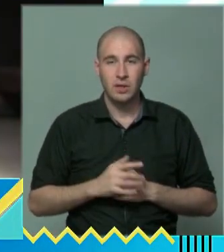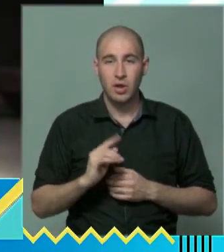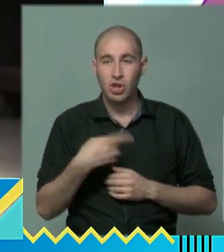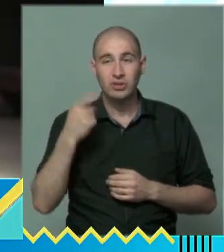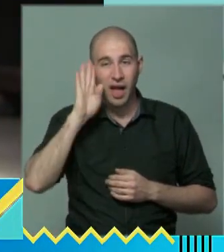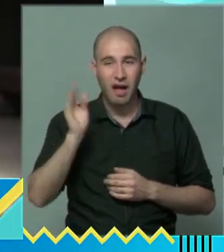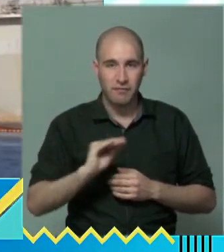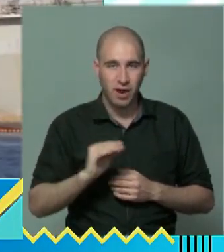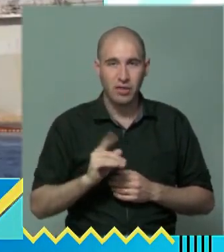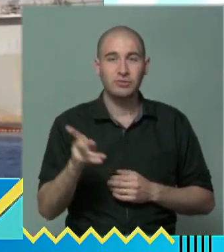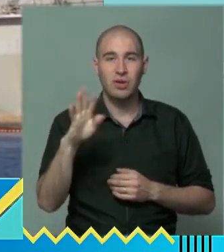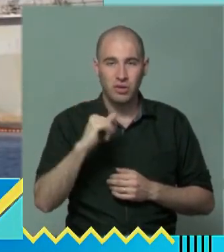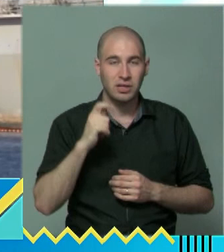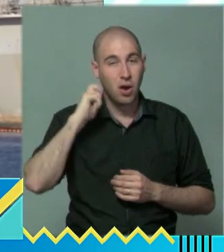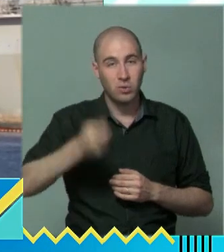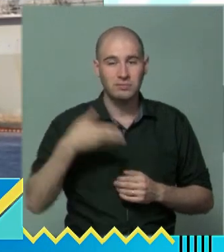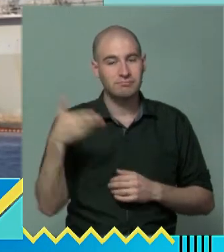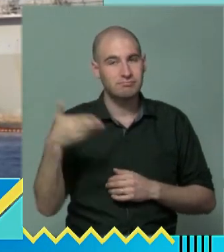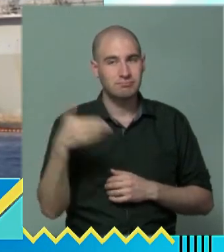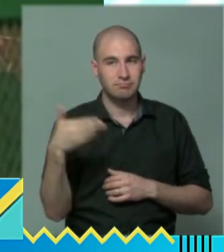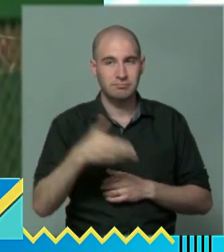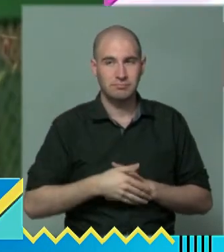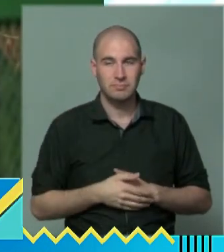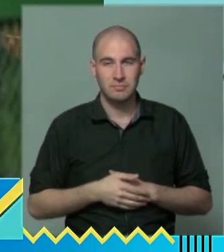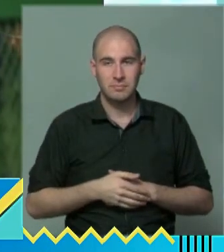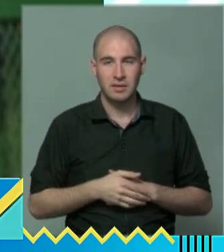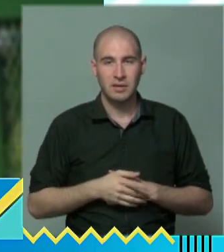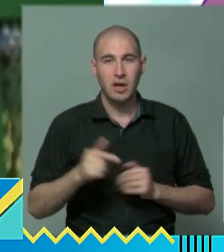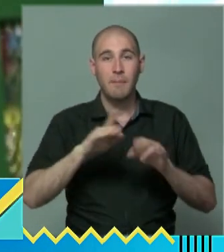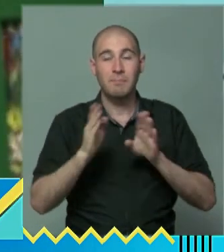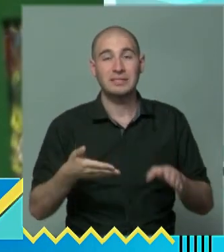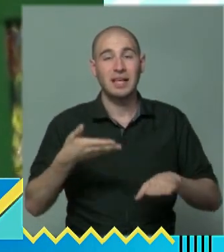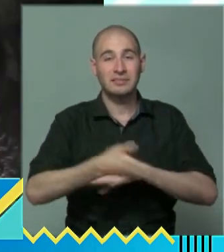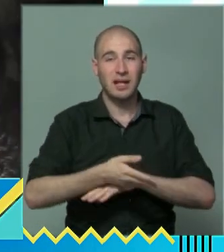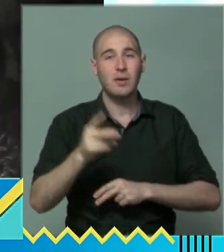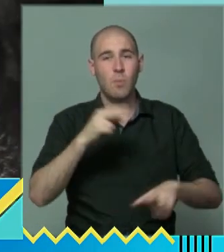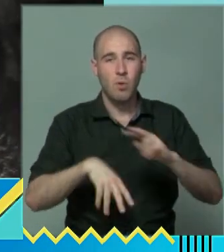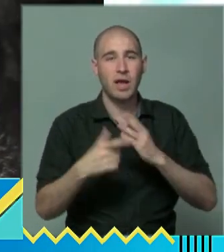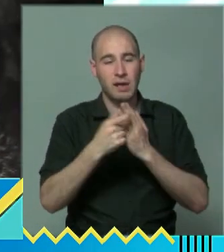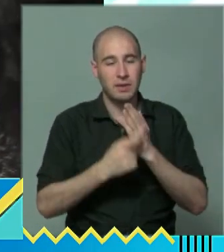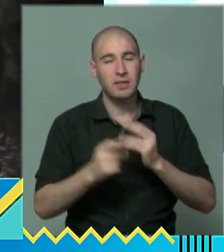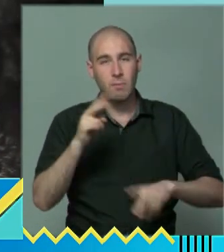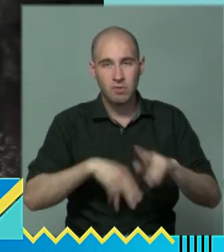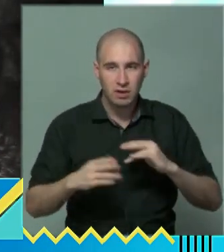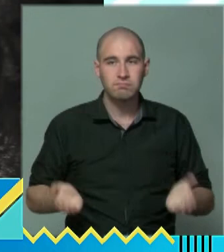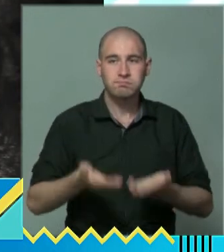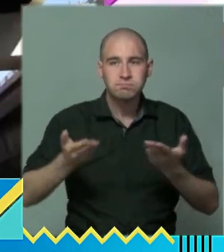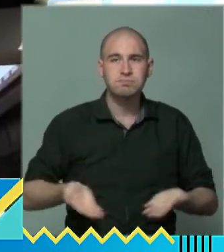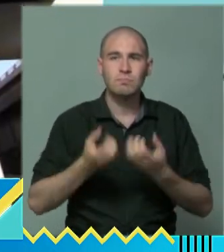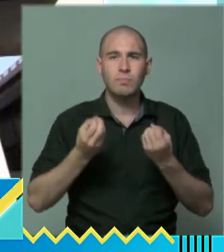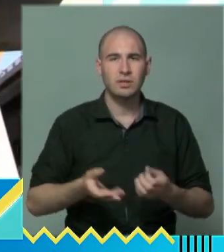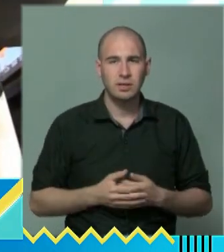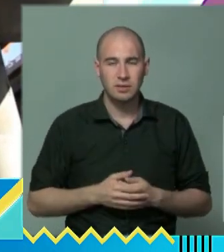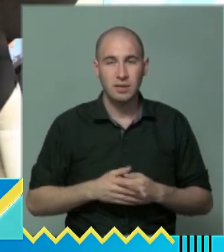Nosotros los abogados que estamos todos los días en tribunales tenemos que estar en las mesas de entrada buscando nuestros expedientes y impulsándolos, porque